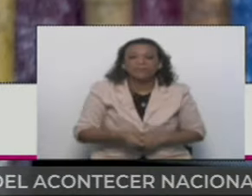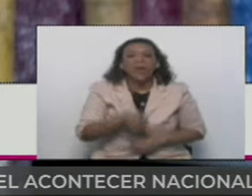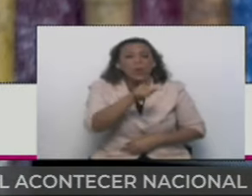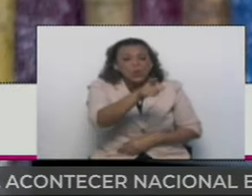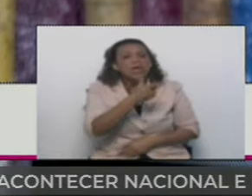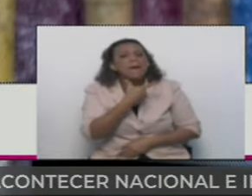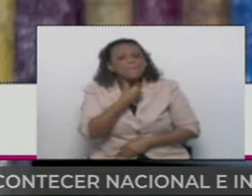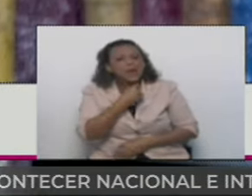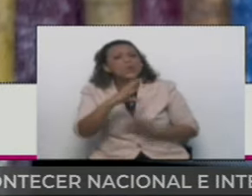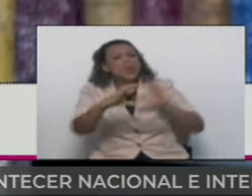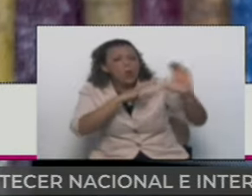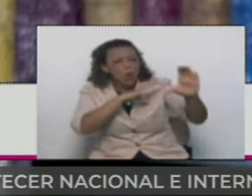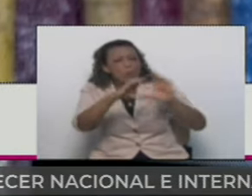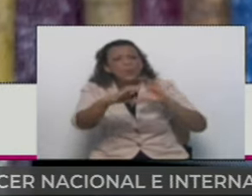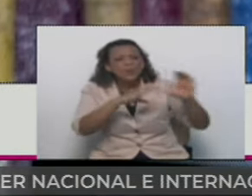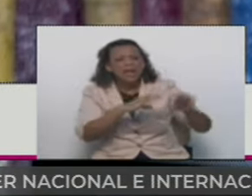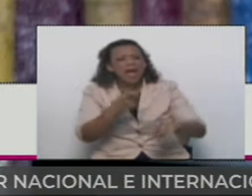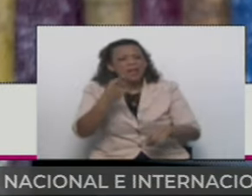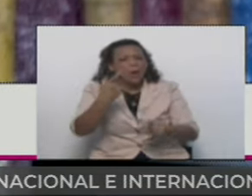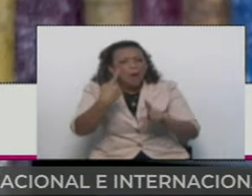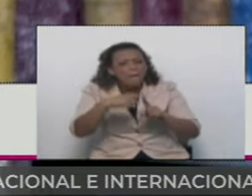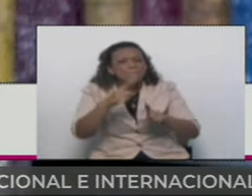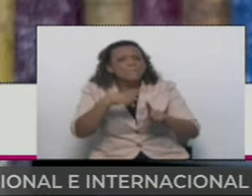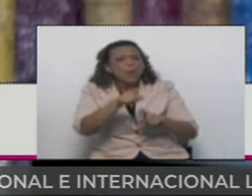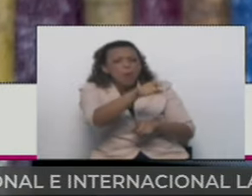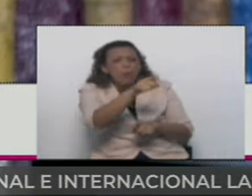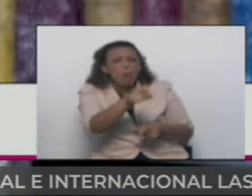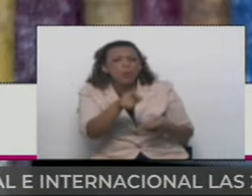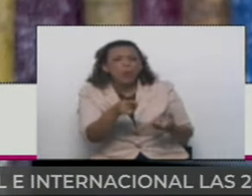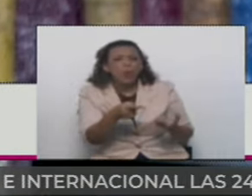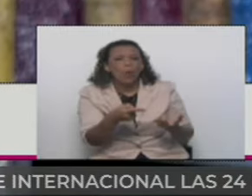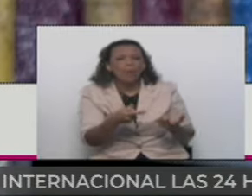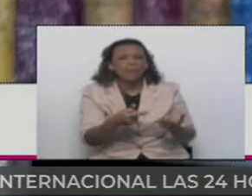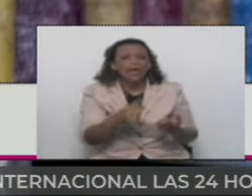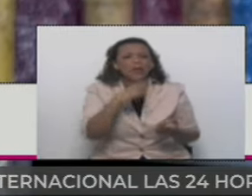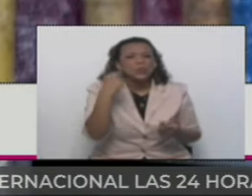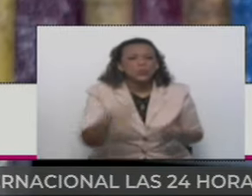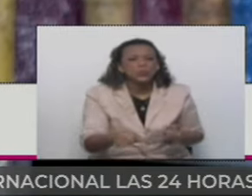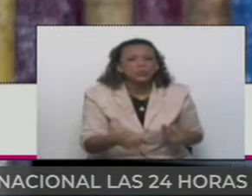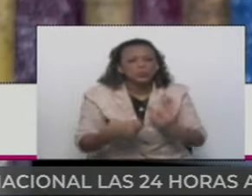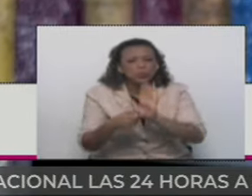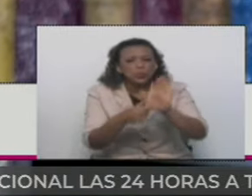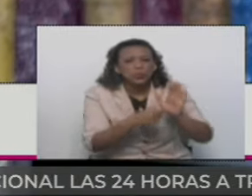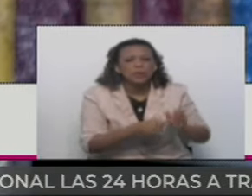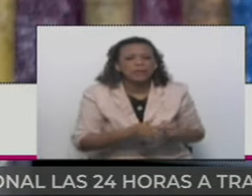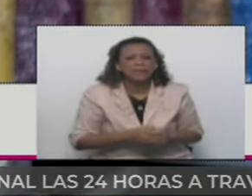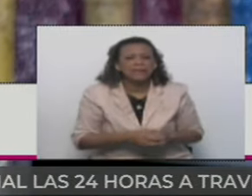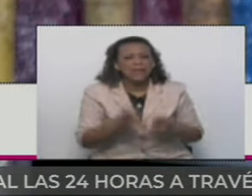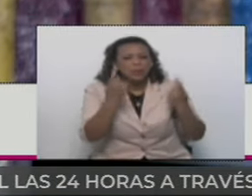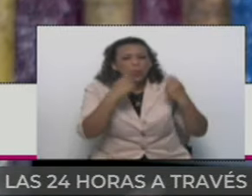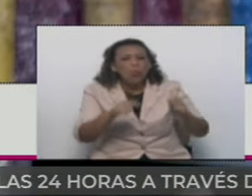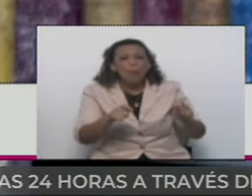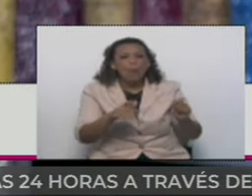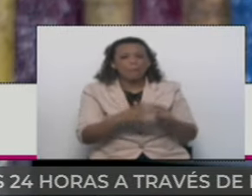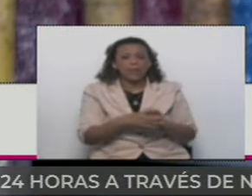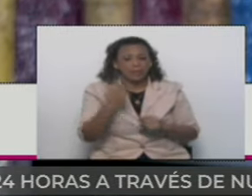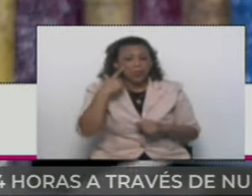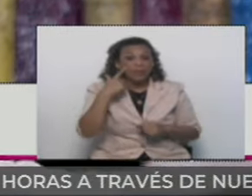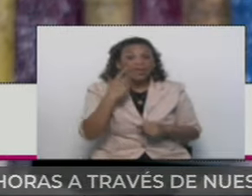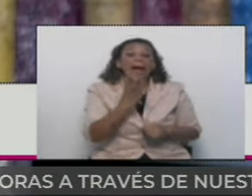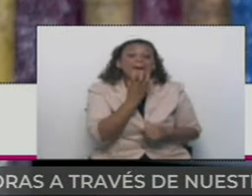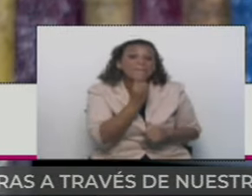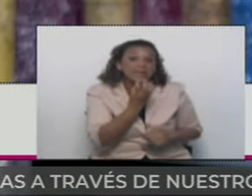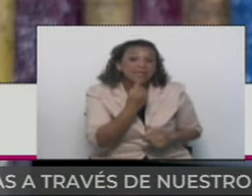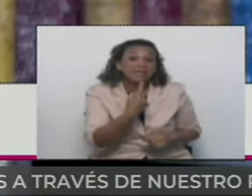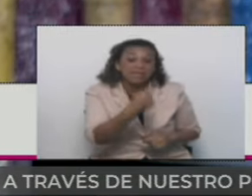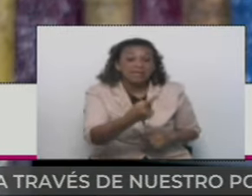de usted, presidente, porque hace poco leía una reflexión del filósofo ruso Alexander Dugan, que porque usted sabe que Netanyahu